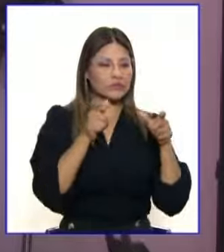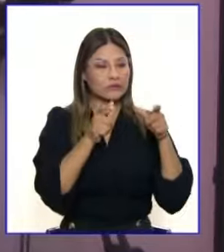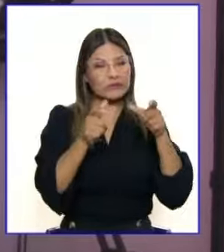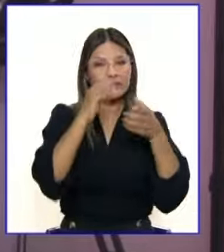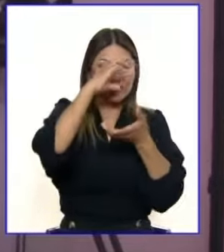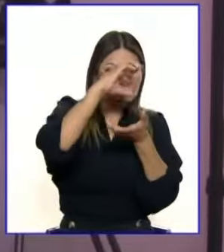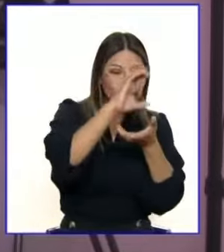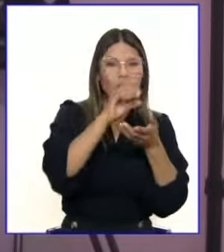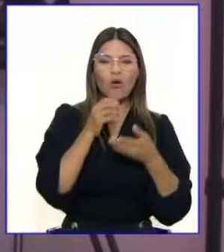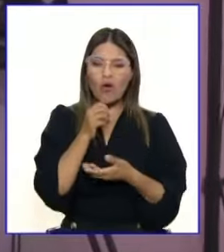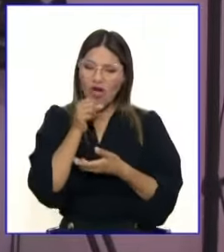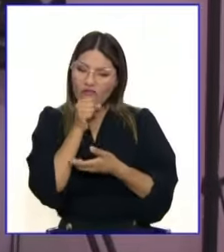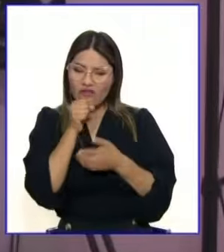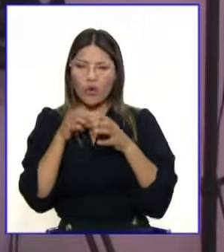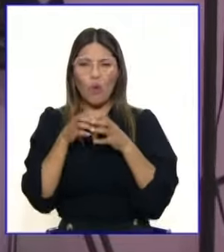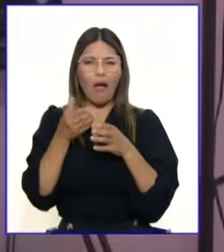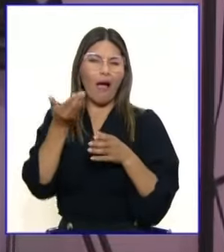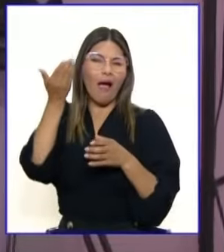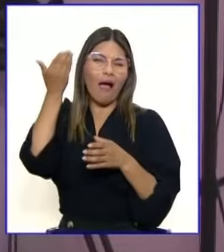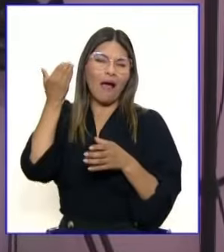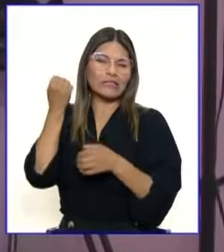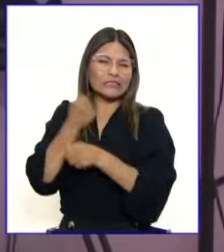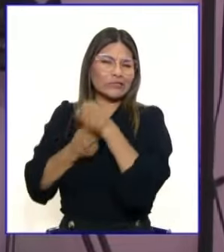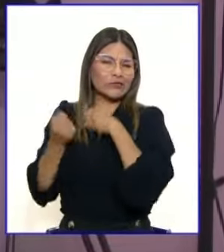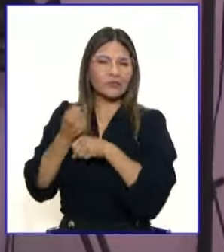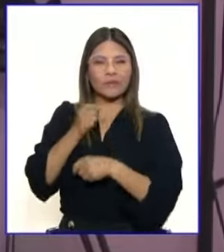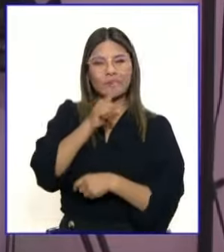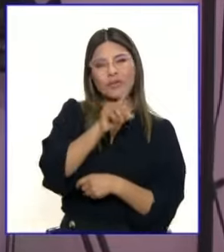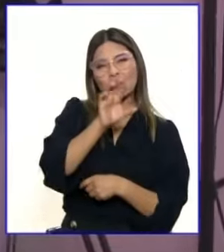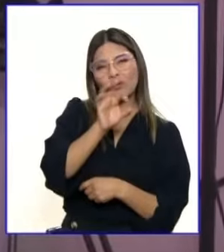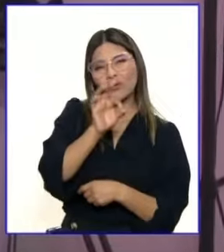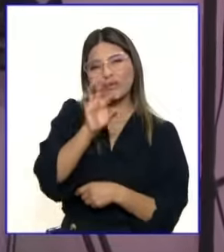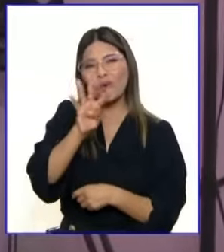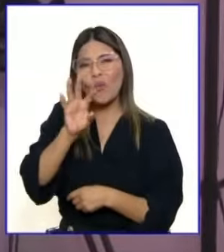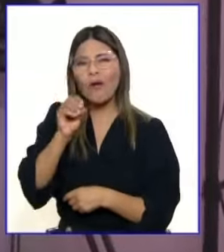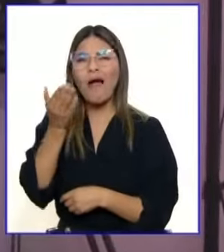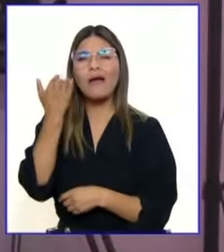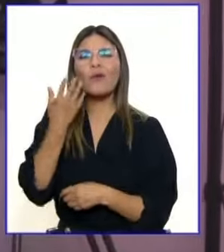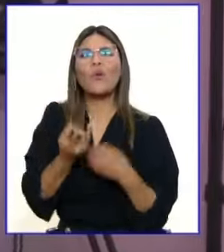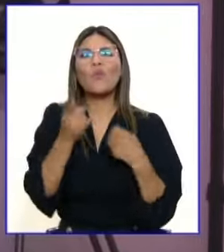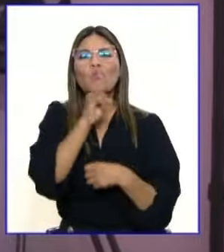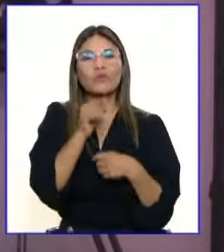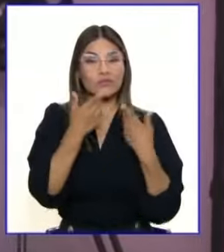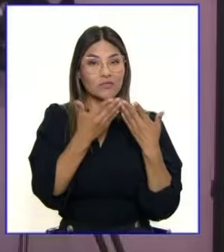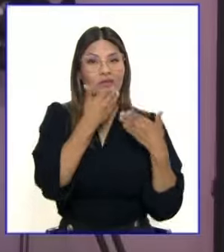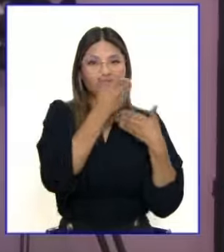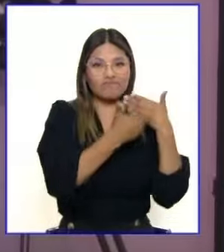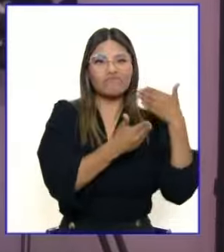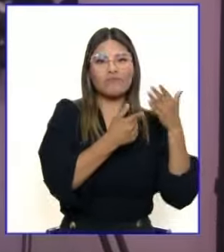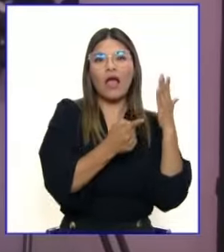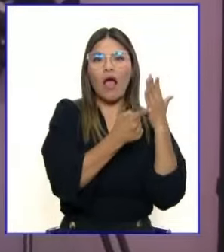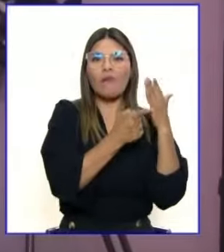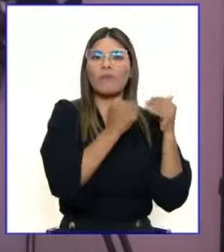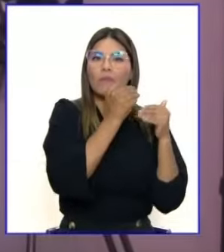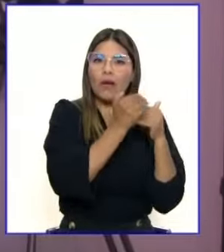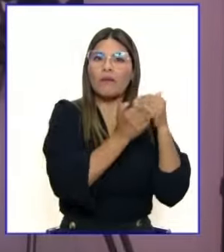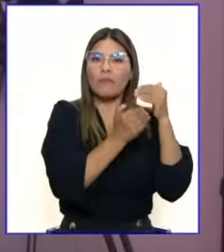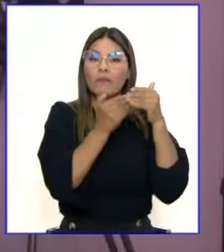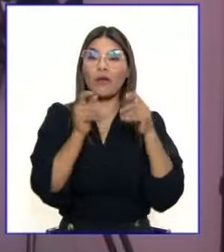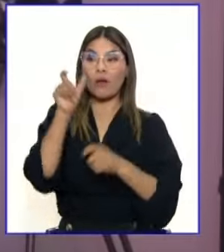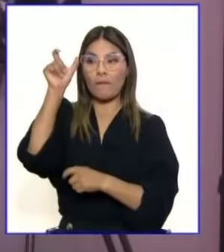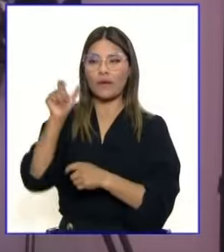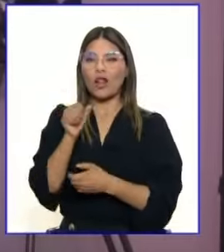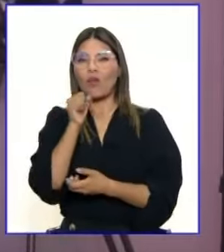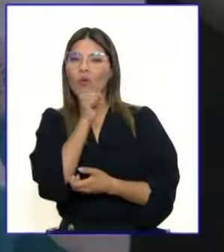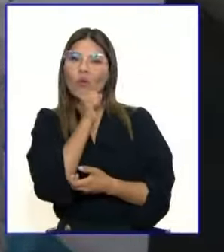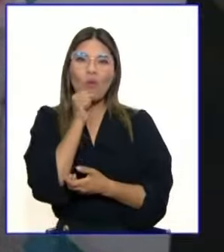tenemos micrófonos muy antiguos que datan de 1940. Hemos armado también este pequeño estudio para que sepan cómo se desenvuelve un periodista